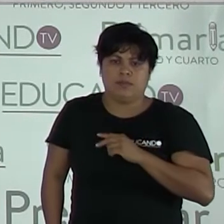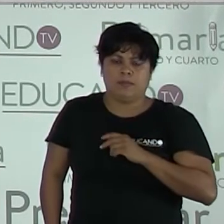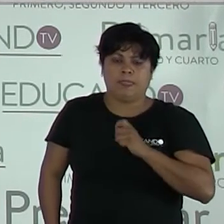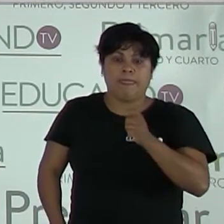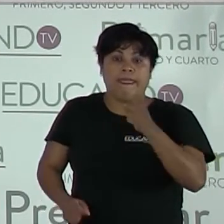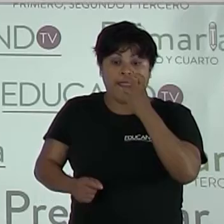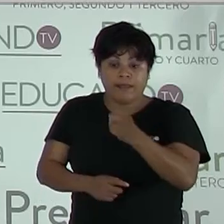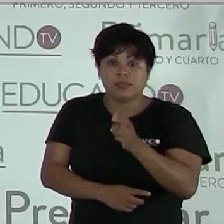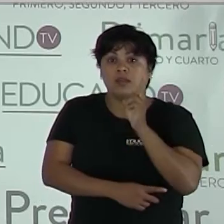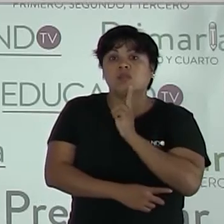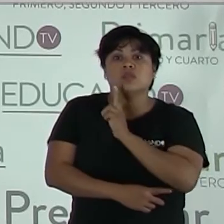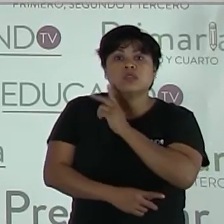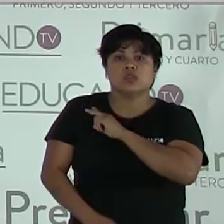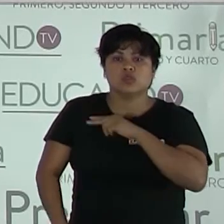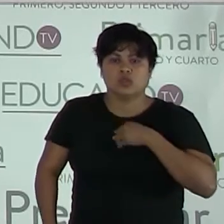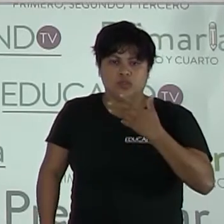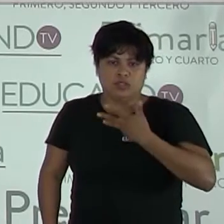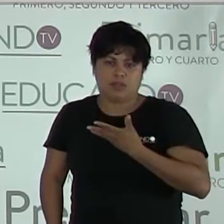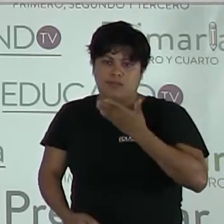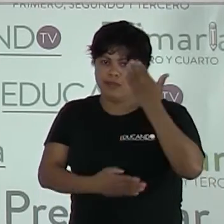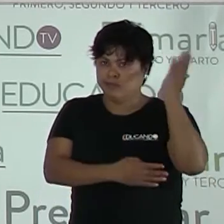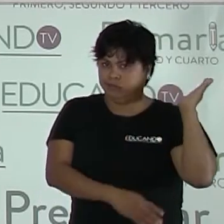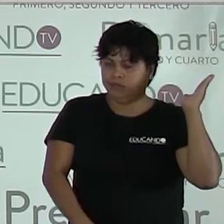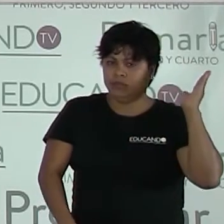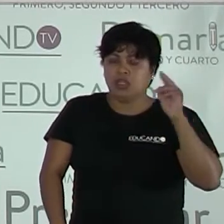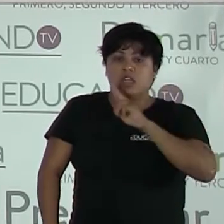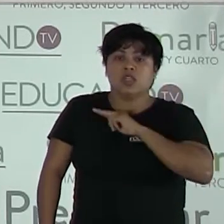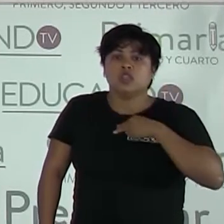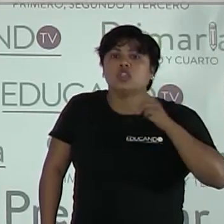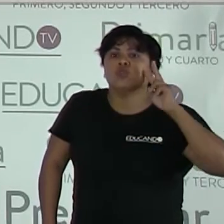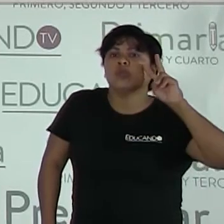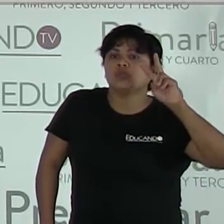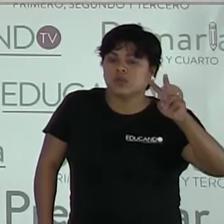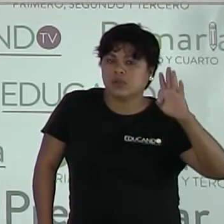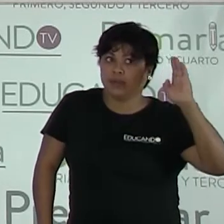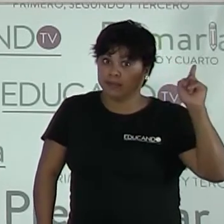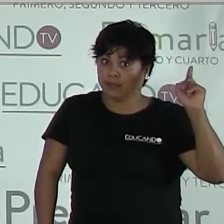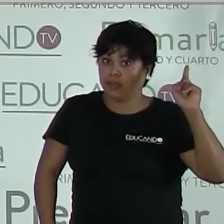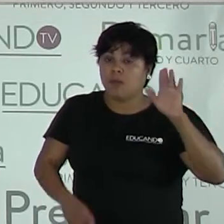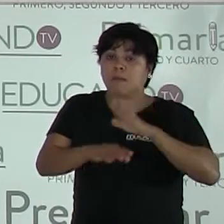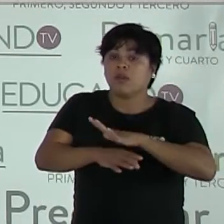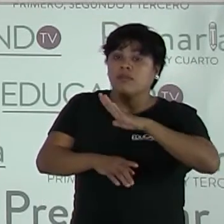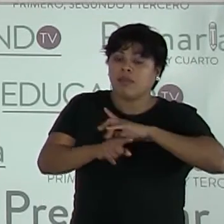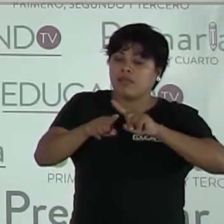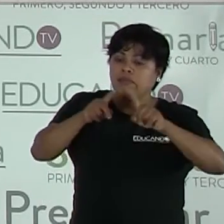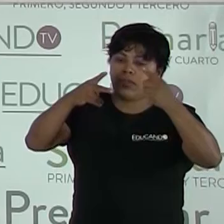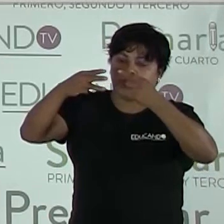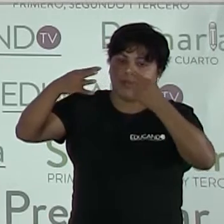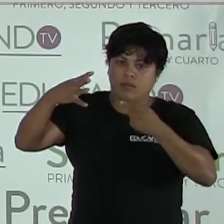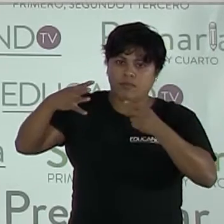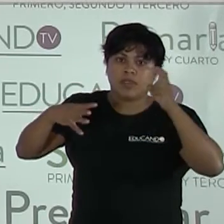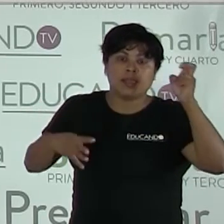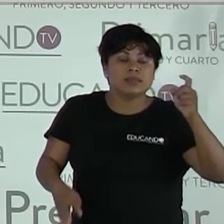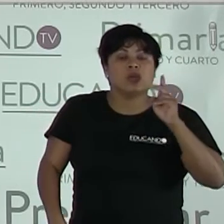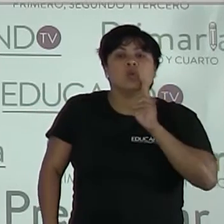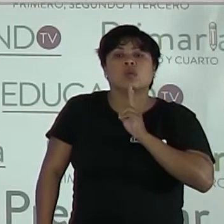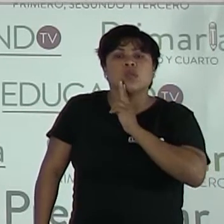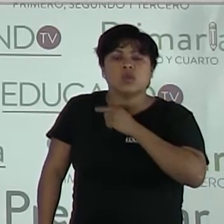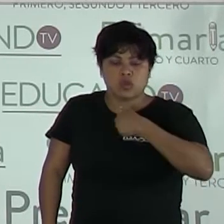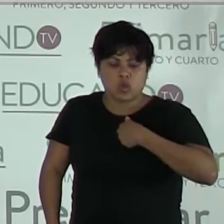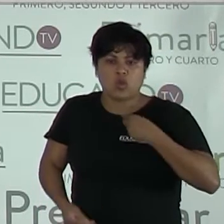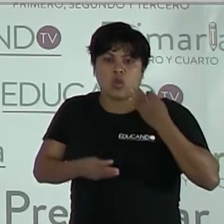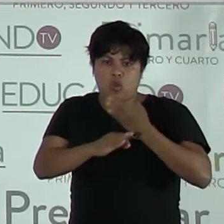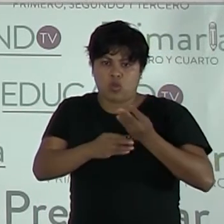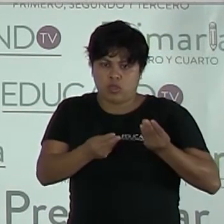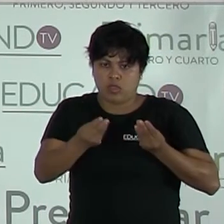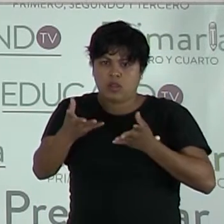sí. La noticia la tenemos de este lado y la vamos a ver porque también tiene partes. Esta es una noticia